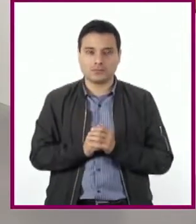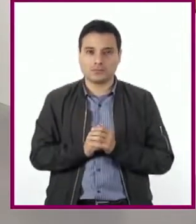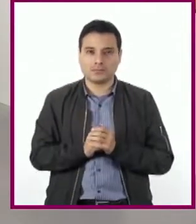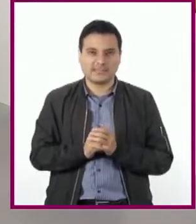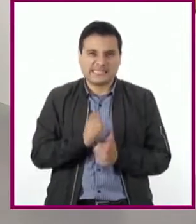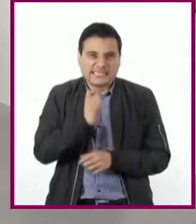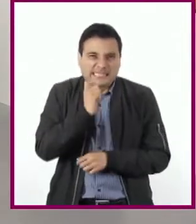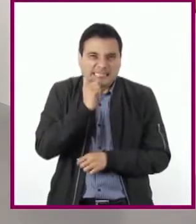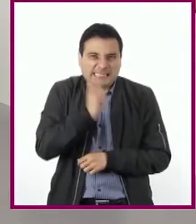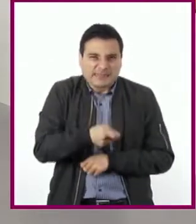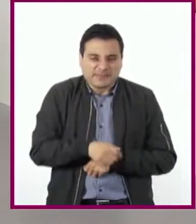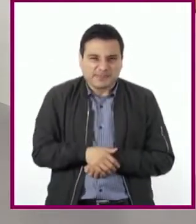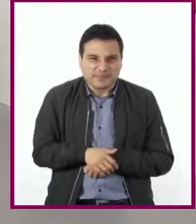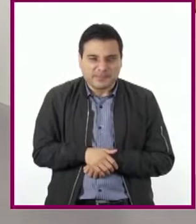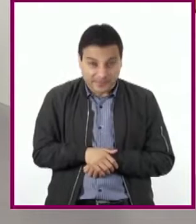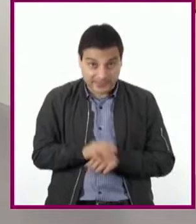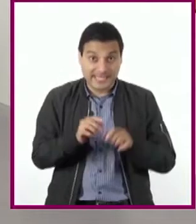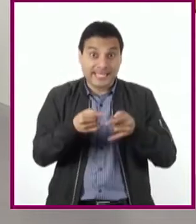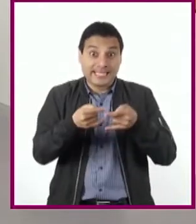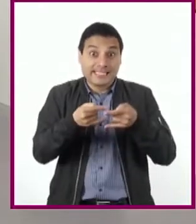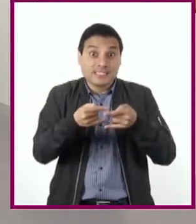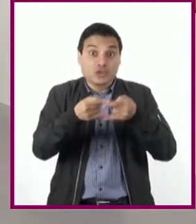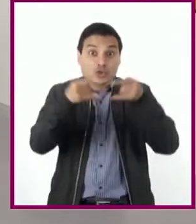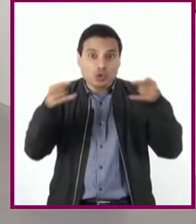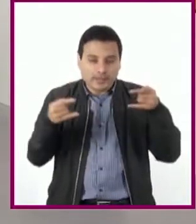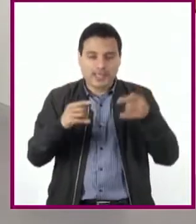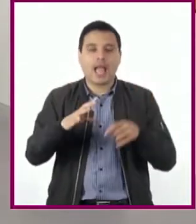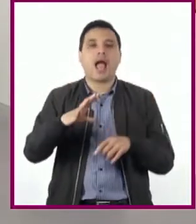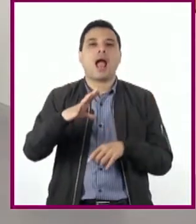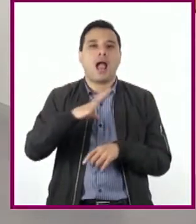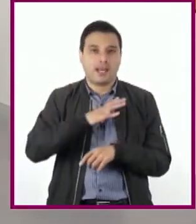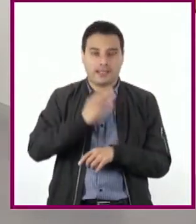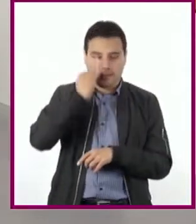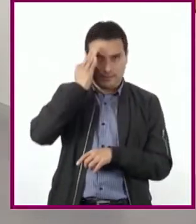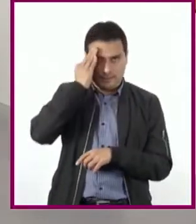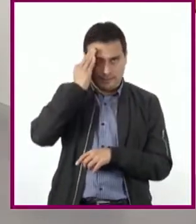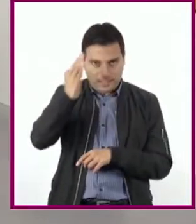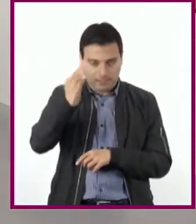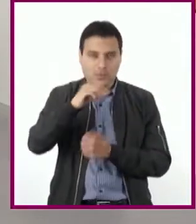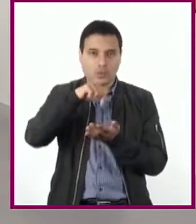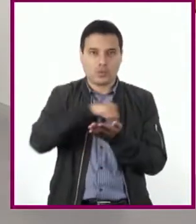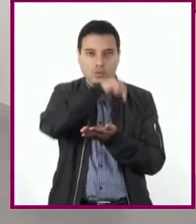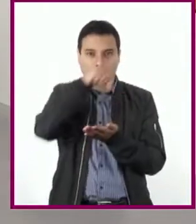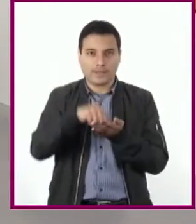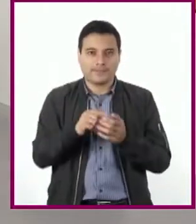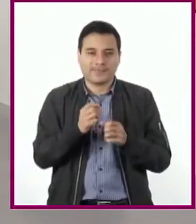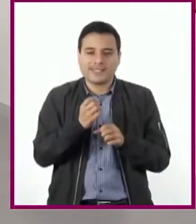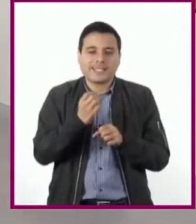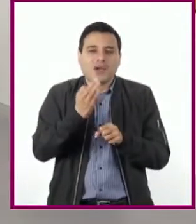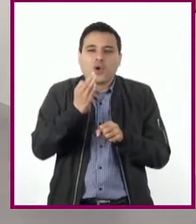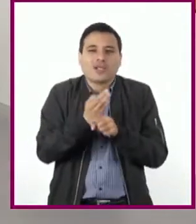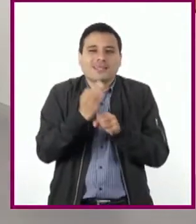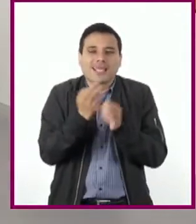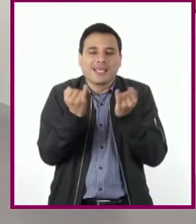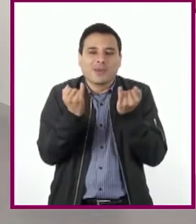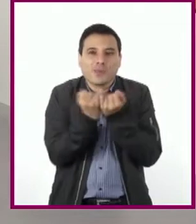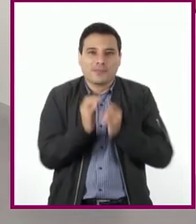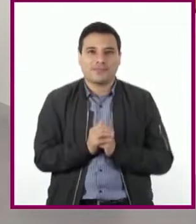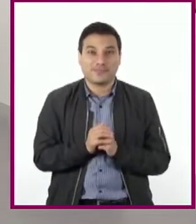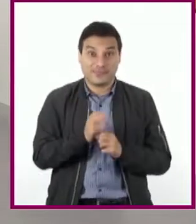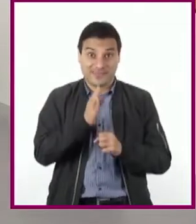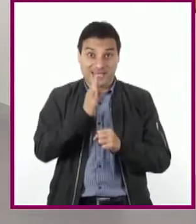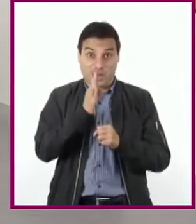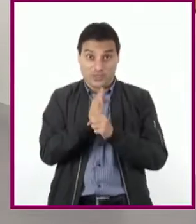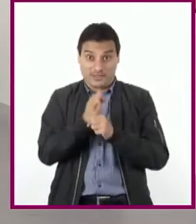que suceden en un lugar y en un momento histórico. Como el que ahora vivimos, un tiempo histórico en que nuestro